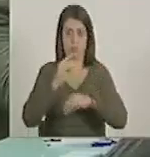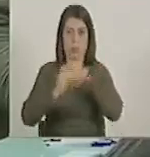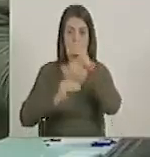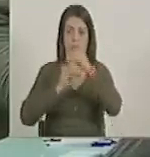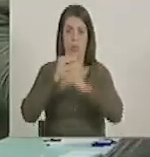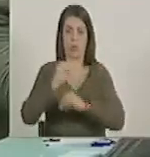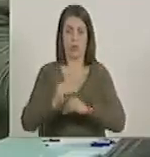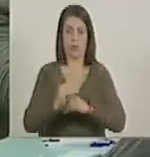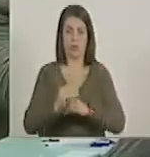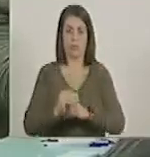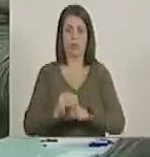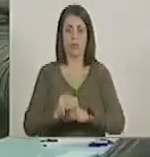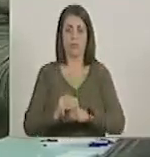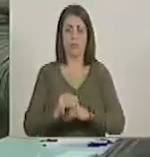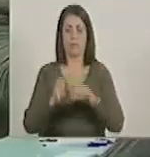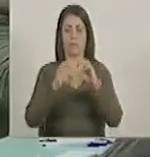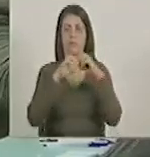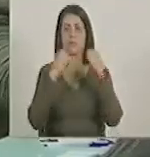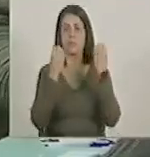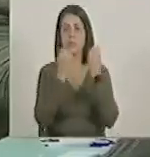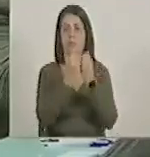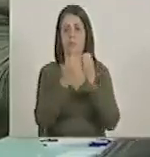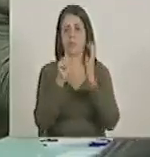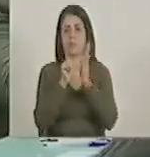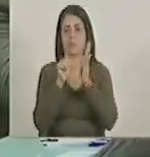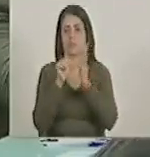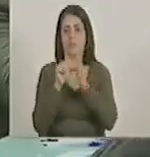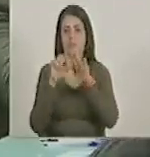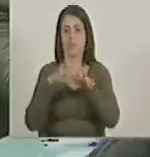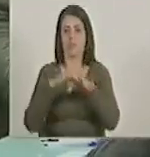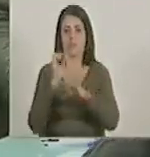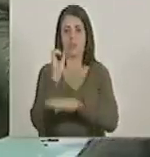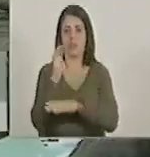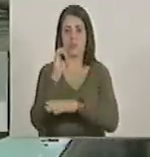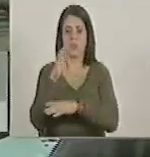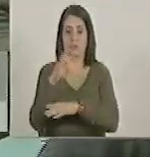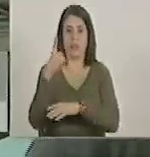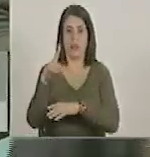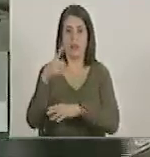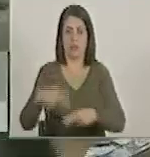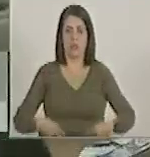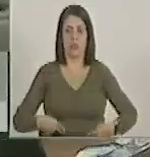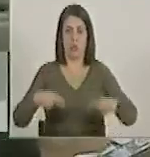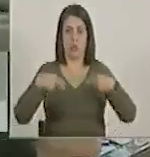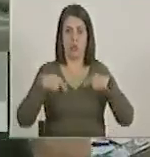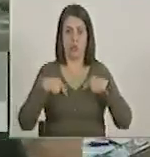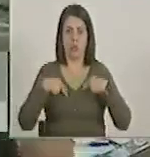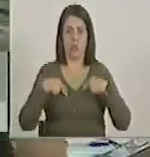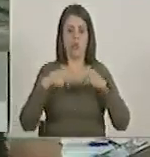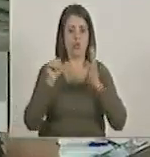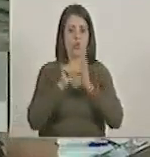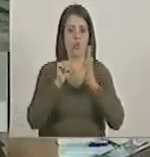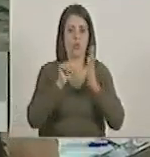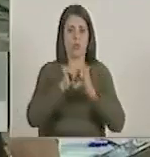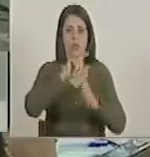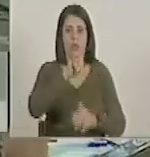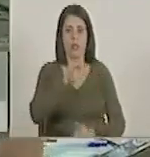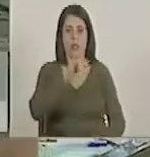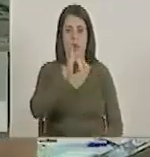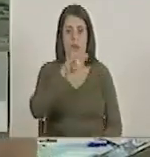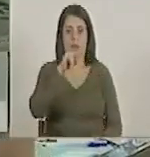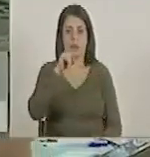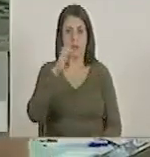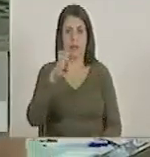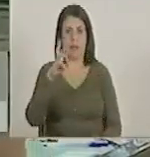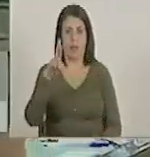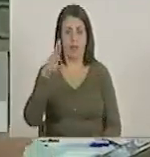Hechos, que tiene su oficina en el marco del Consejo de los Derechos Humanos en Ginebra.